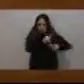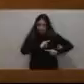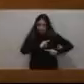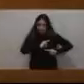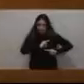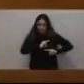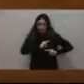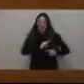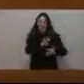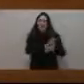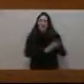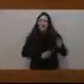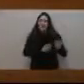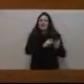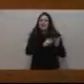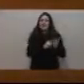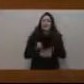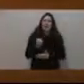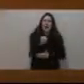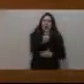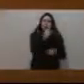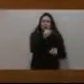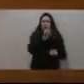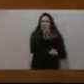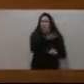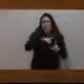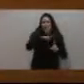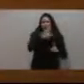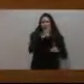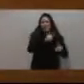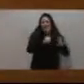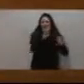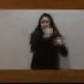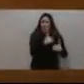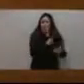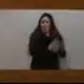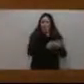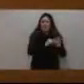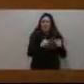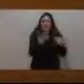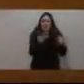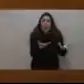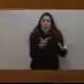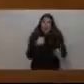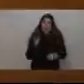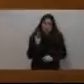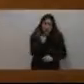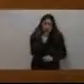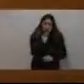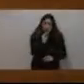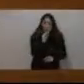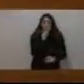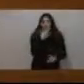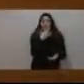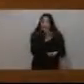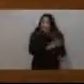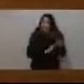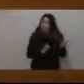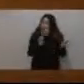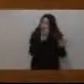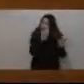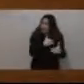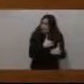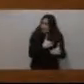¿Cuáles son los informes técnicos que apoyaron que medioambientalmente no existía problema alguno? Y le pregunto esto, señor consejero, porque si no los hay o